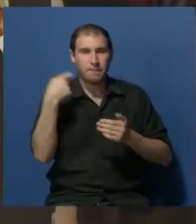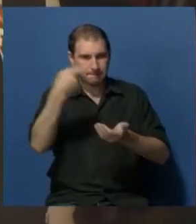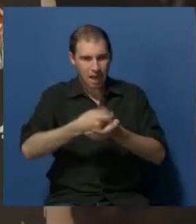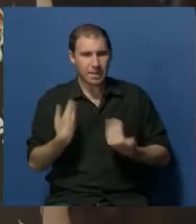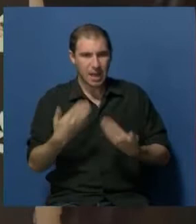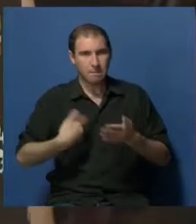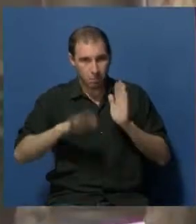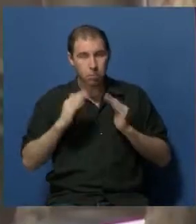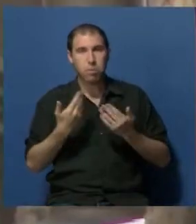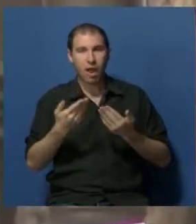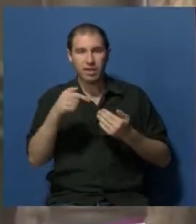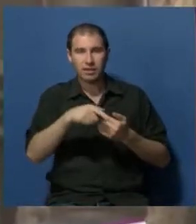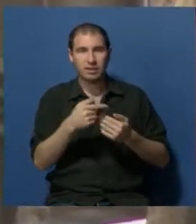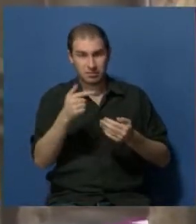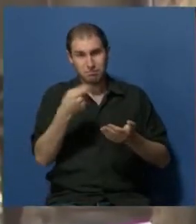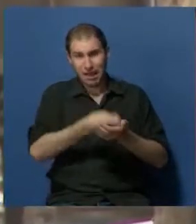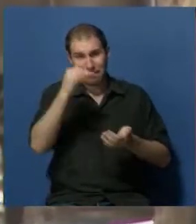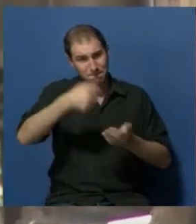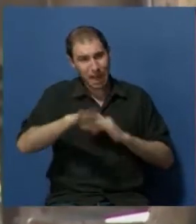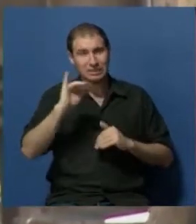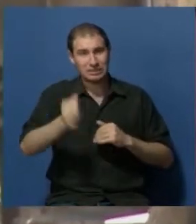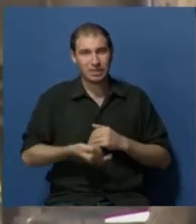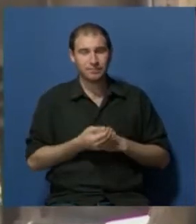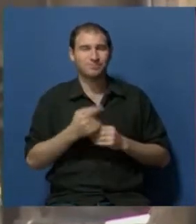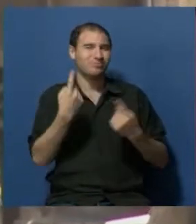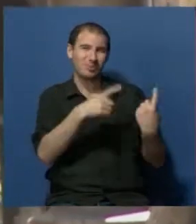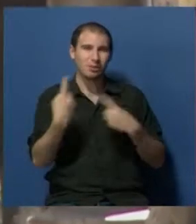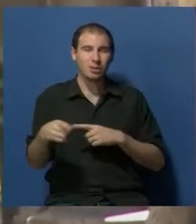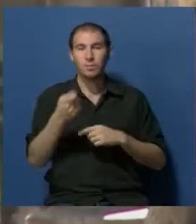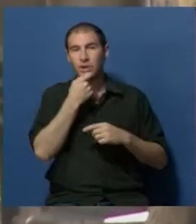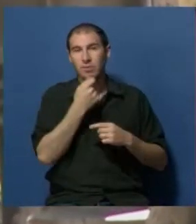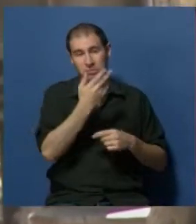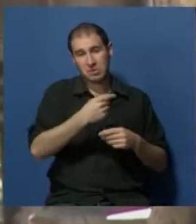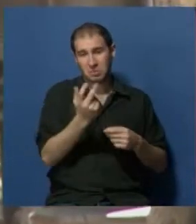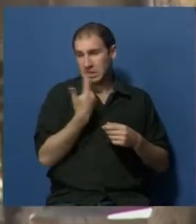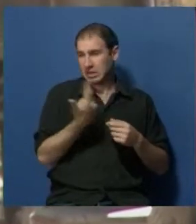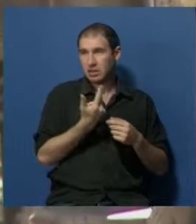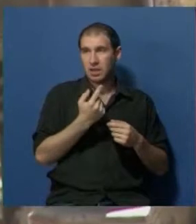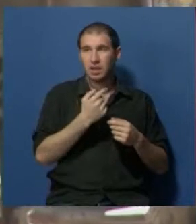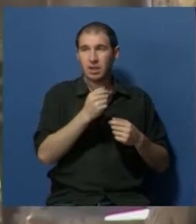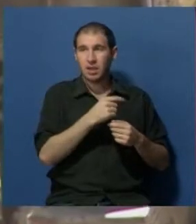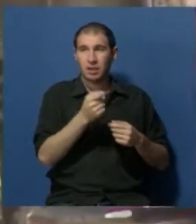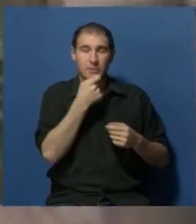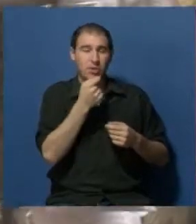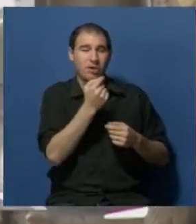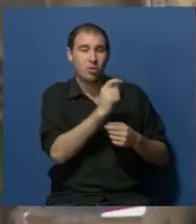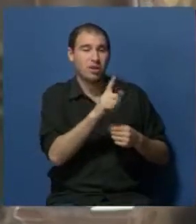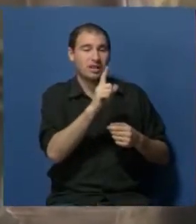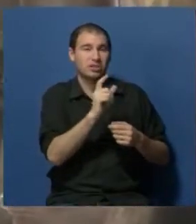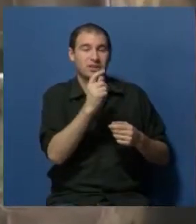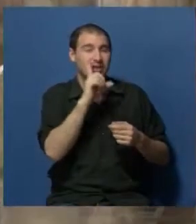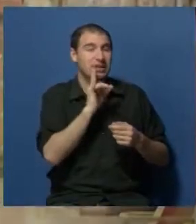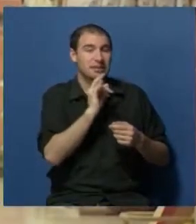capacidad contributiva las que pagan ese impuesto. Claro. No es lo mismo que cualquiera de nosotros tres compre un litro de leche,